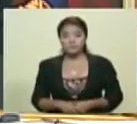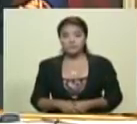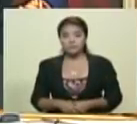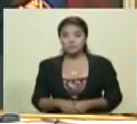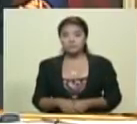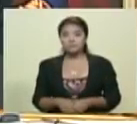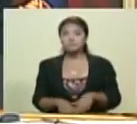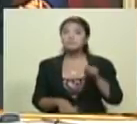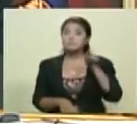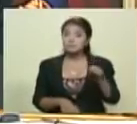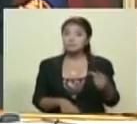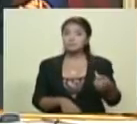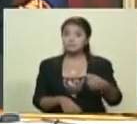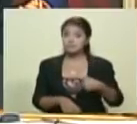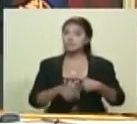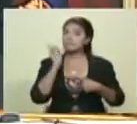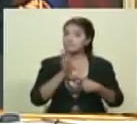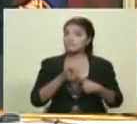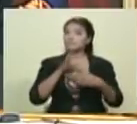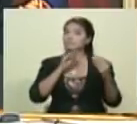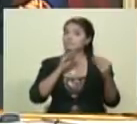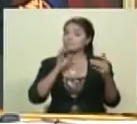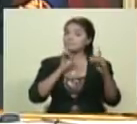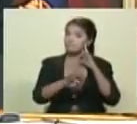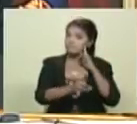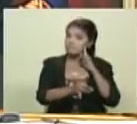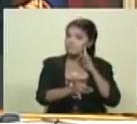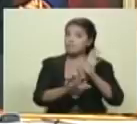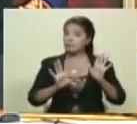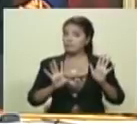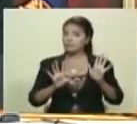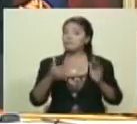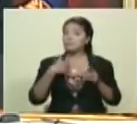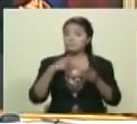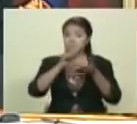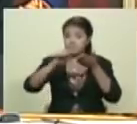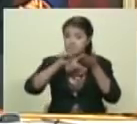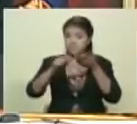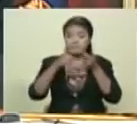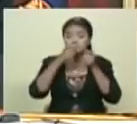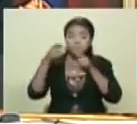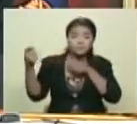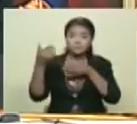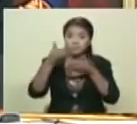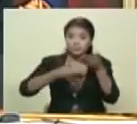usted y yo deberíamos hablar. Yo le voy a enviar una carta a Trump muy pronto,